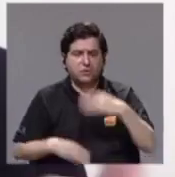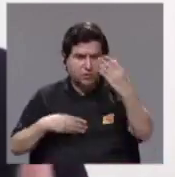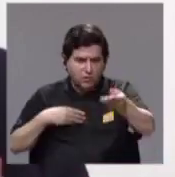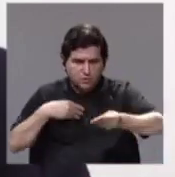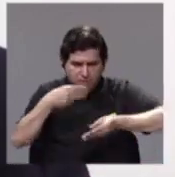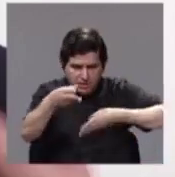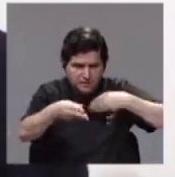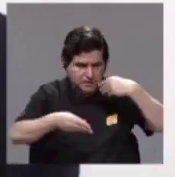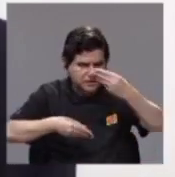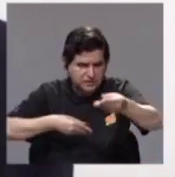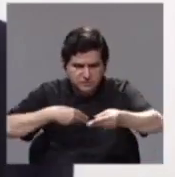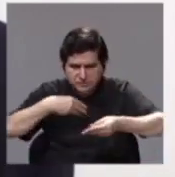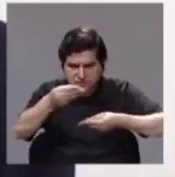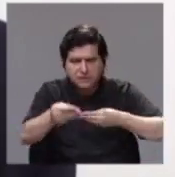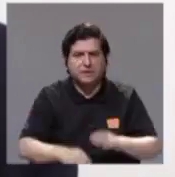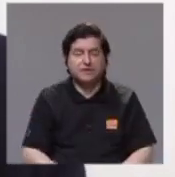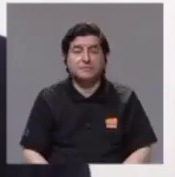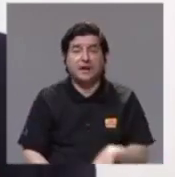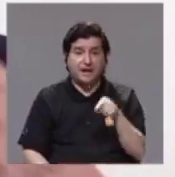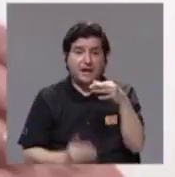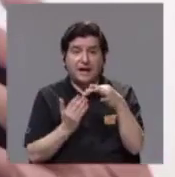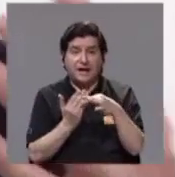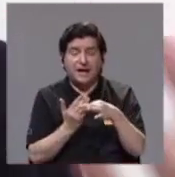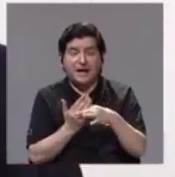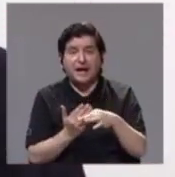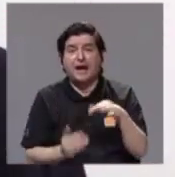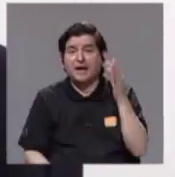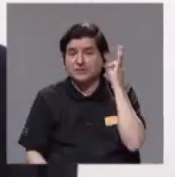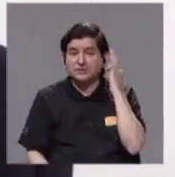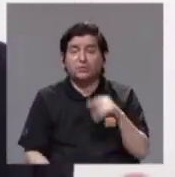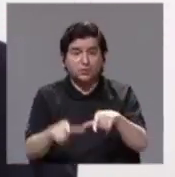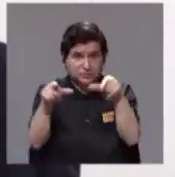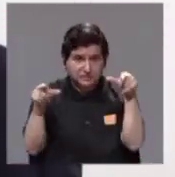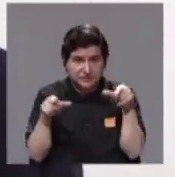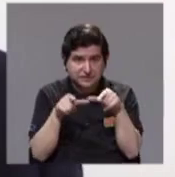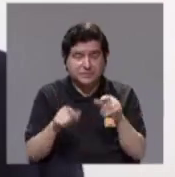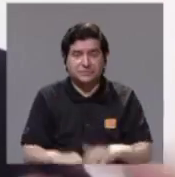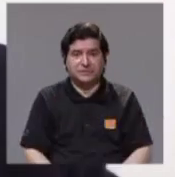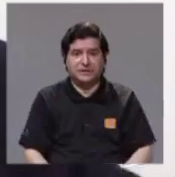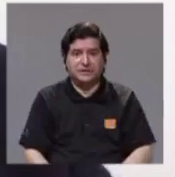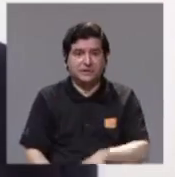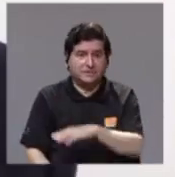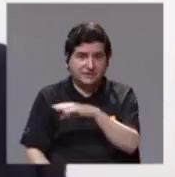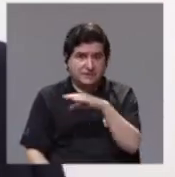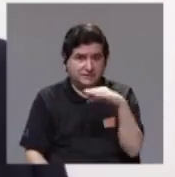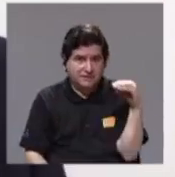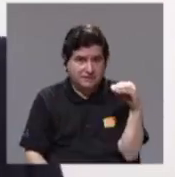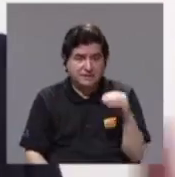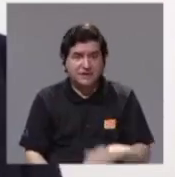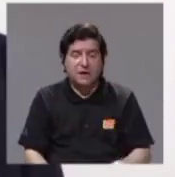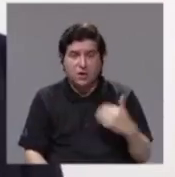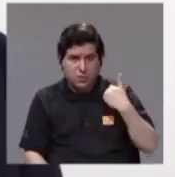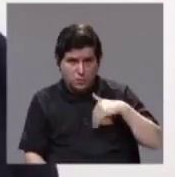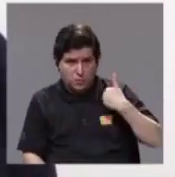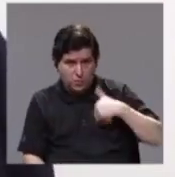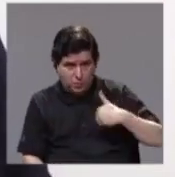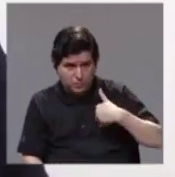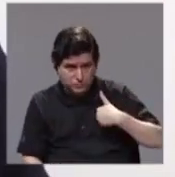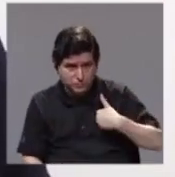pueblo, intercambiando las esposas del lugar y los